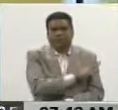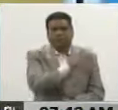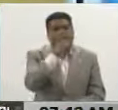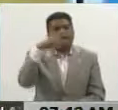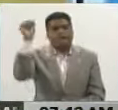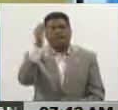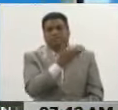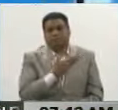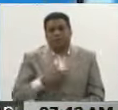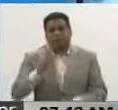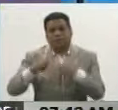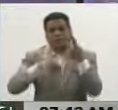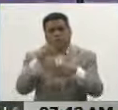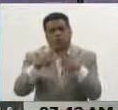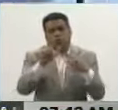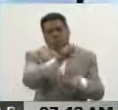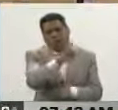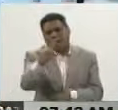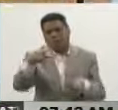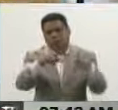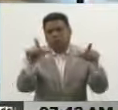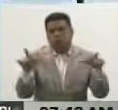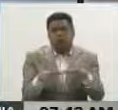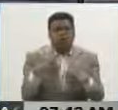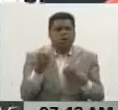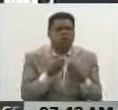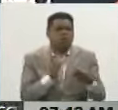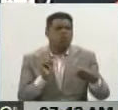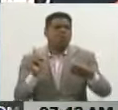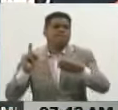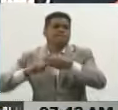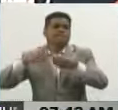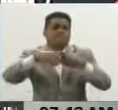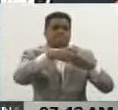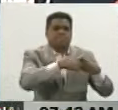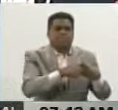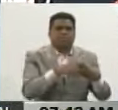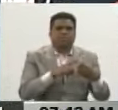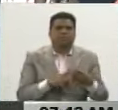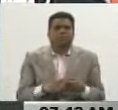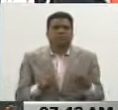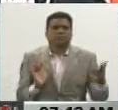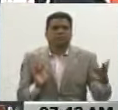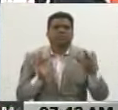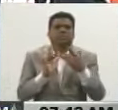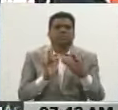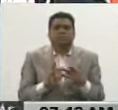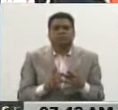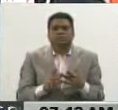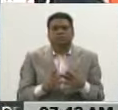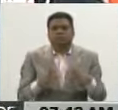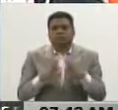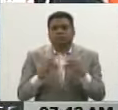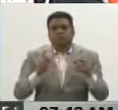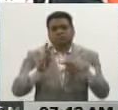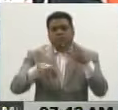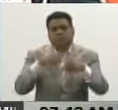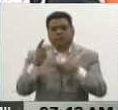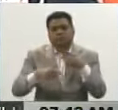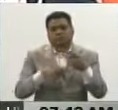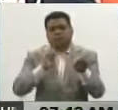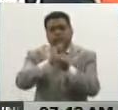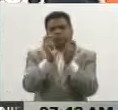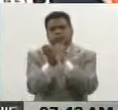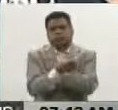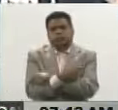la producción en cada uno de los espacios. ¿Cómo se ha involucrado los diferentes centros estudiantiles del país? Todo el proceso de transformación curricular